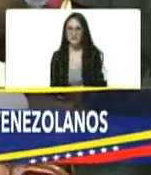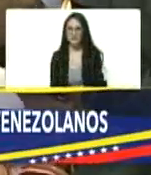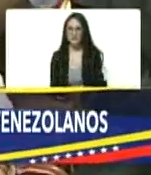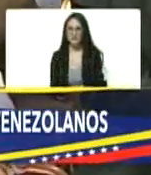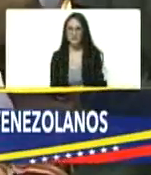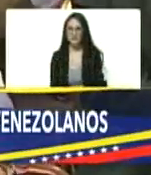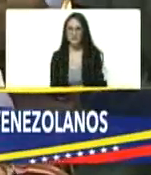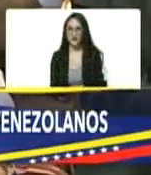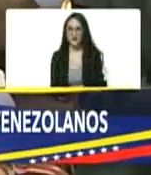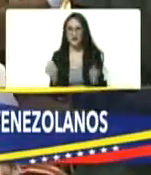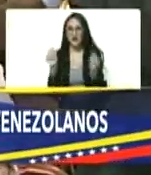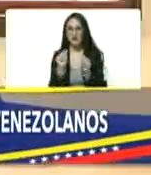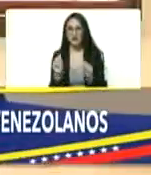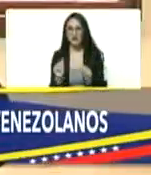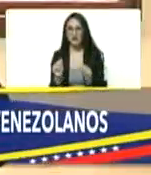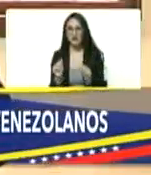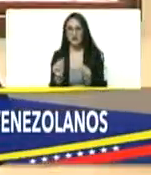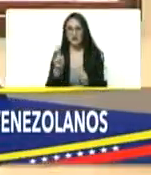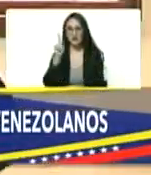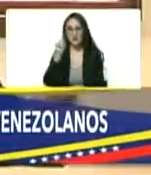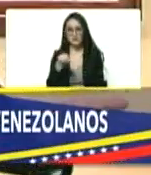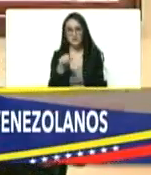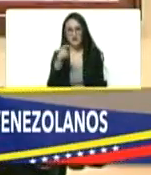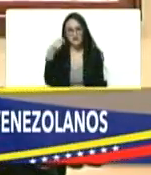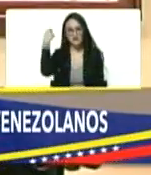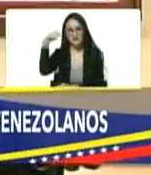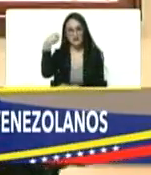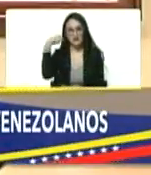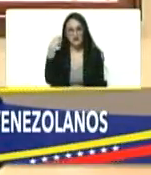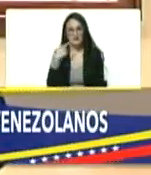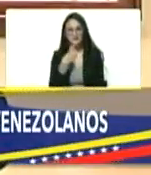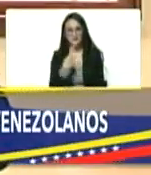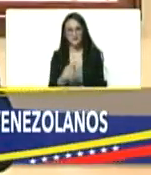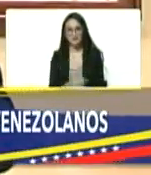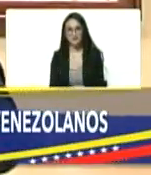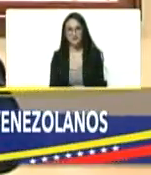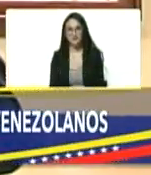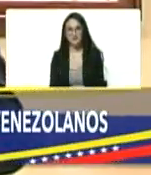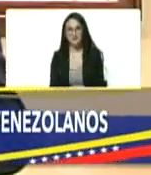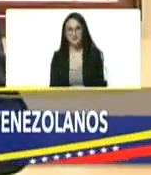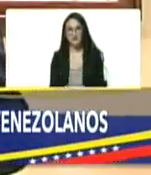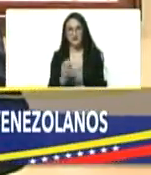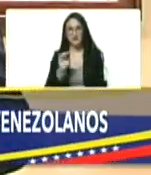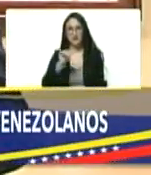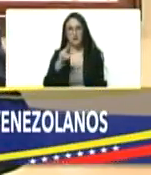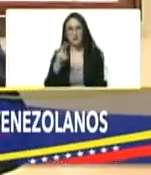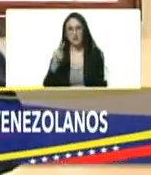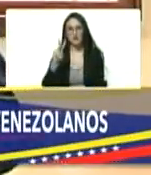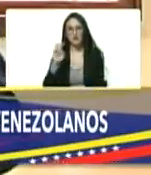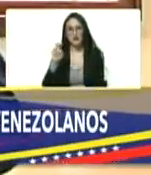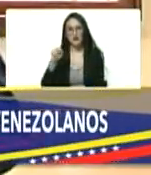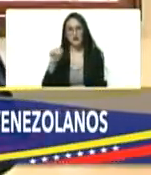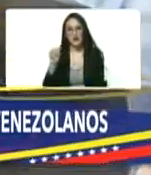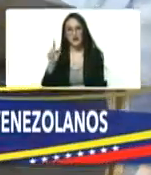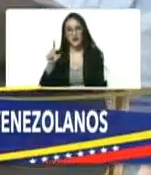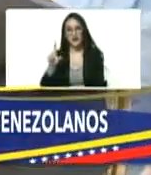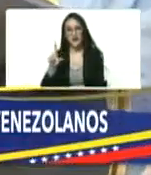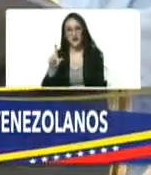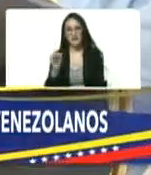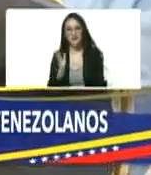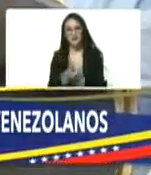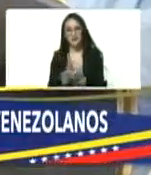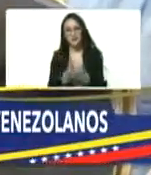Al artista plástico y cinetista, le dicen, ¿verdad? El gran Juvenal Ravelo.